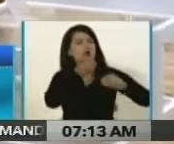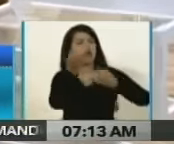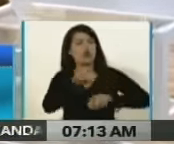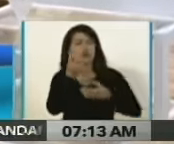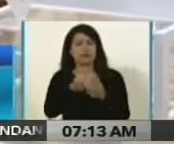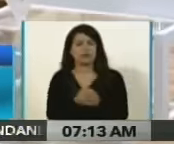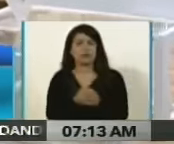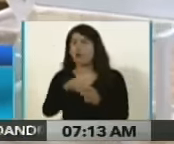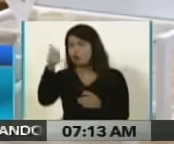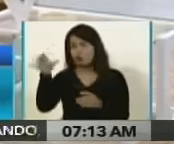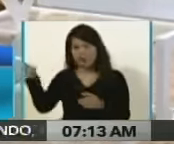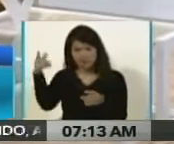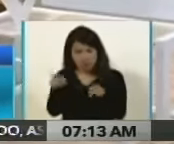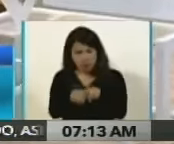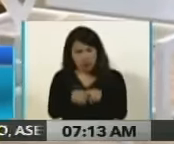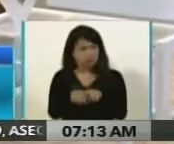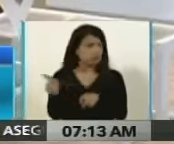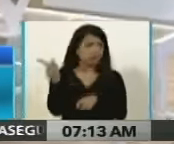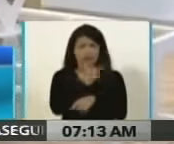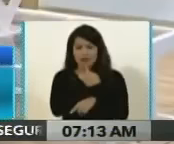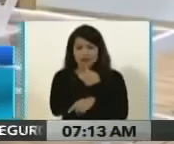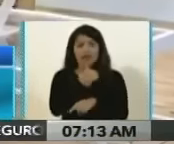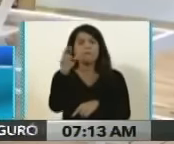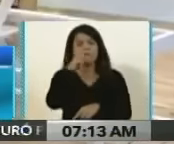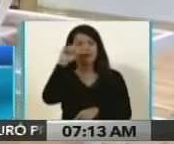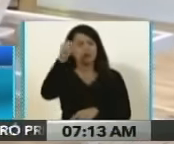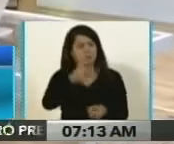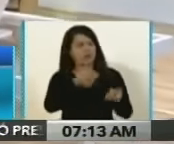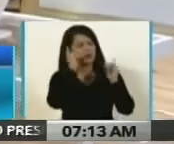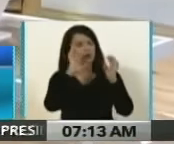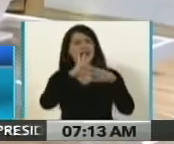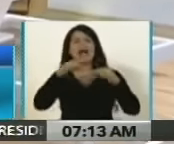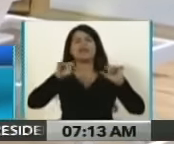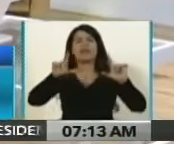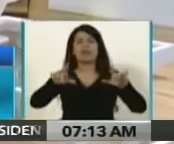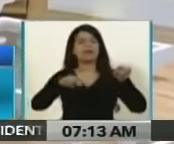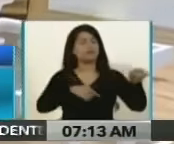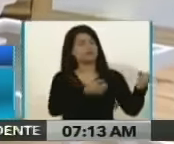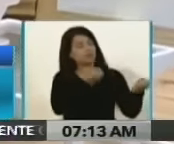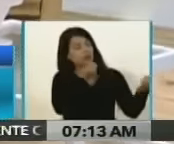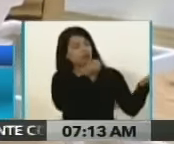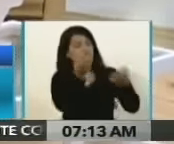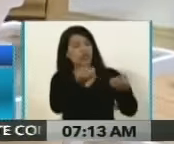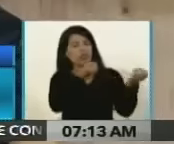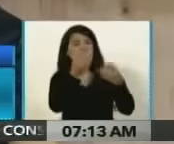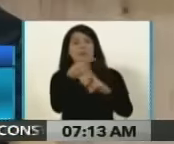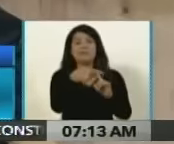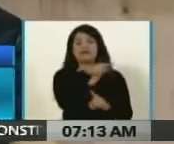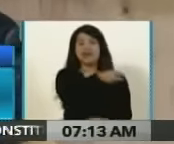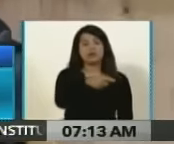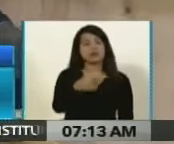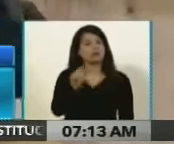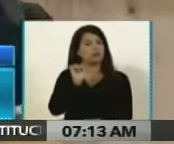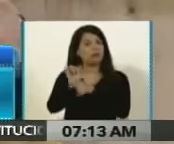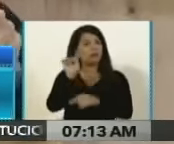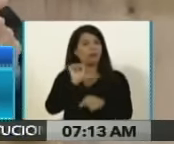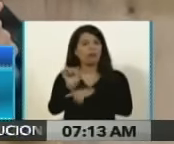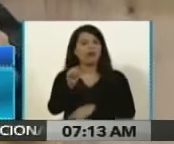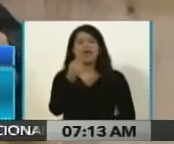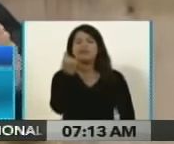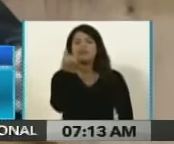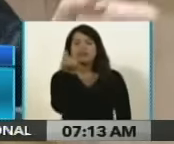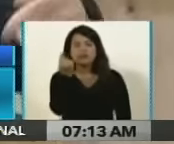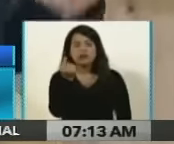antes. Y todos dijeron lo que querían decir. Y además cometieron la falta de respeto de que